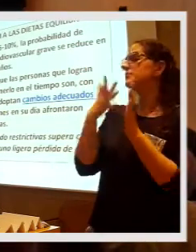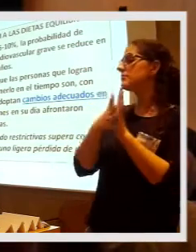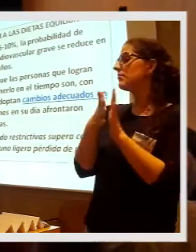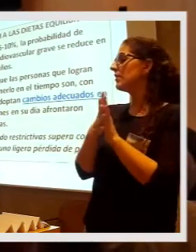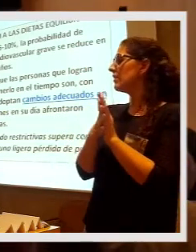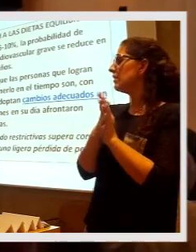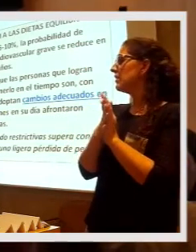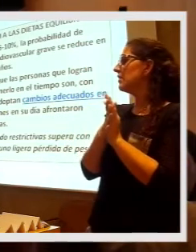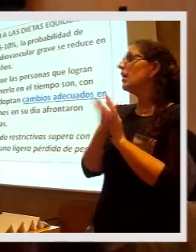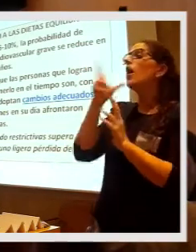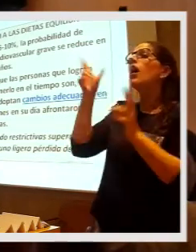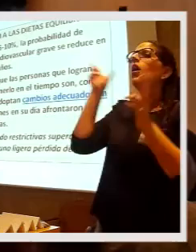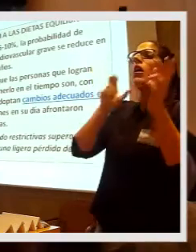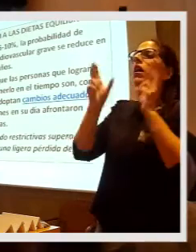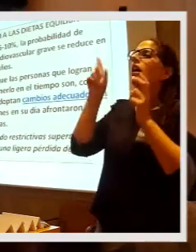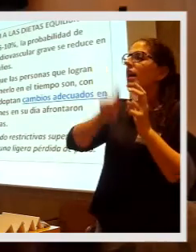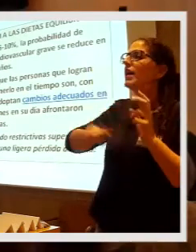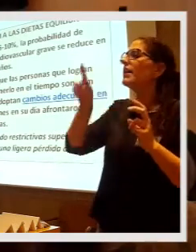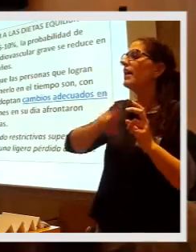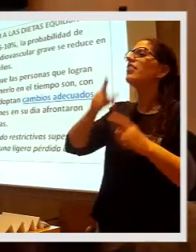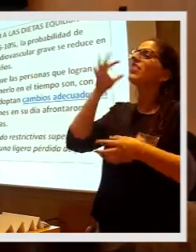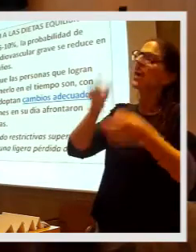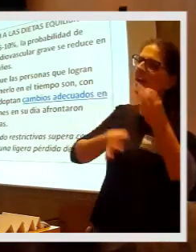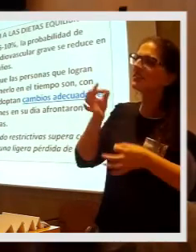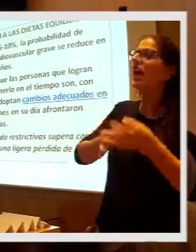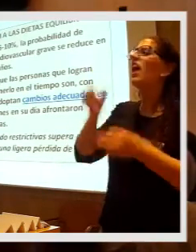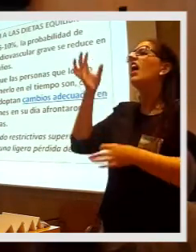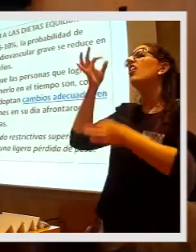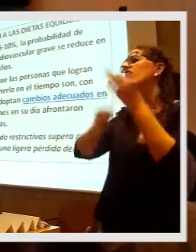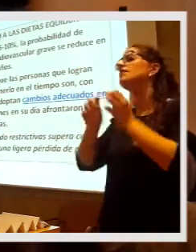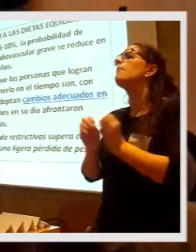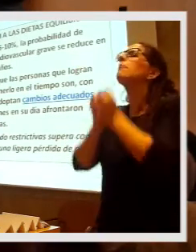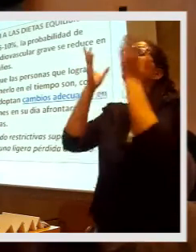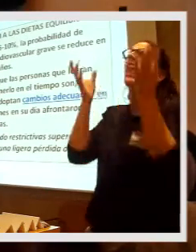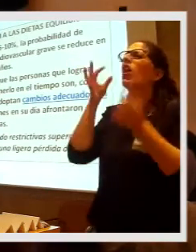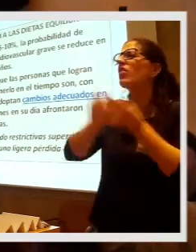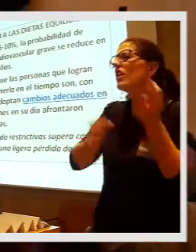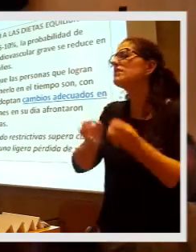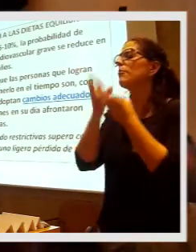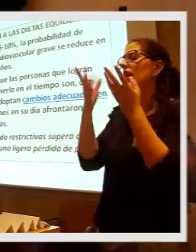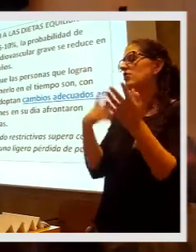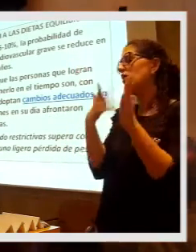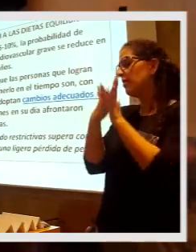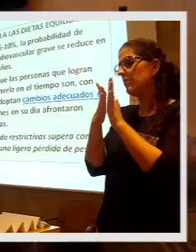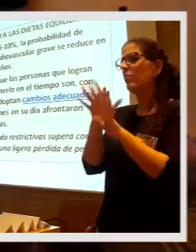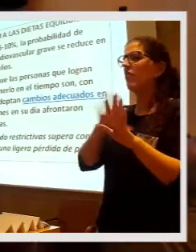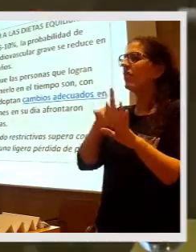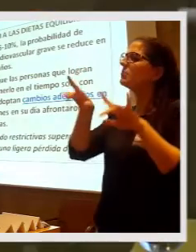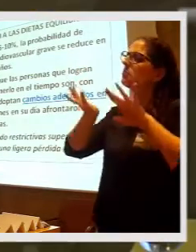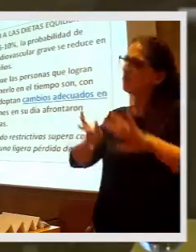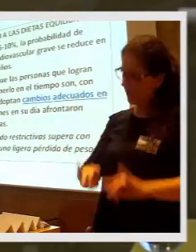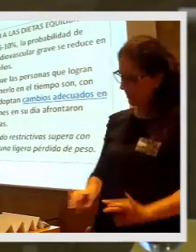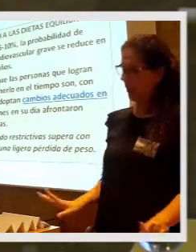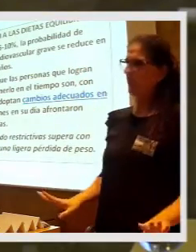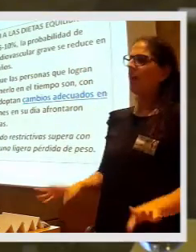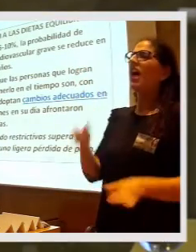en que vamos a huir totalmente de las dietas milagrosas. No valen para nada. Una dieta de